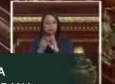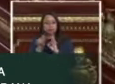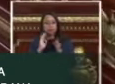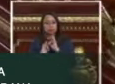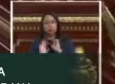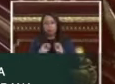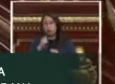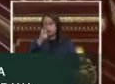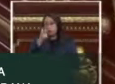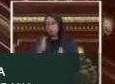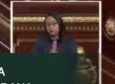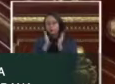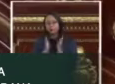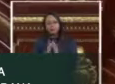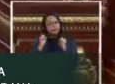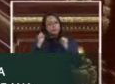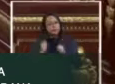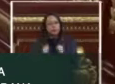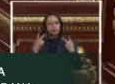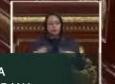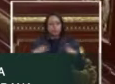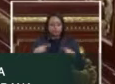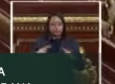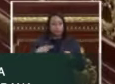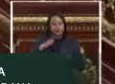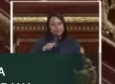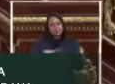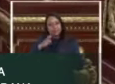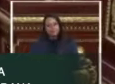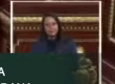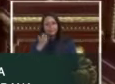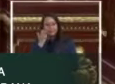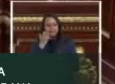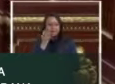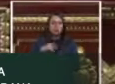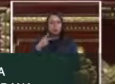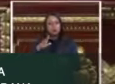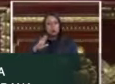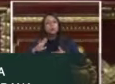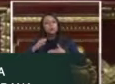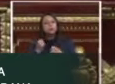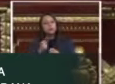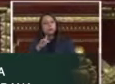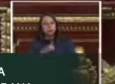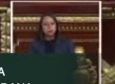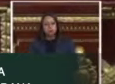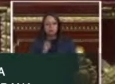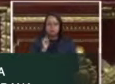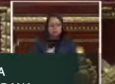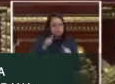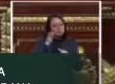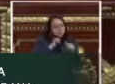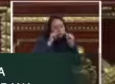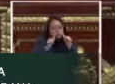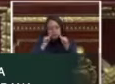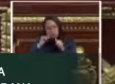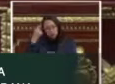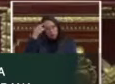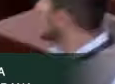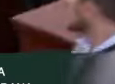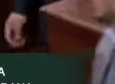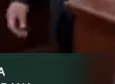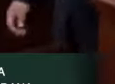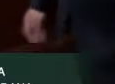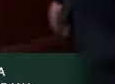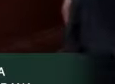de Sandra Araceli Vivanco Morales y se emitió el dictamen, mismo que se aprobó con 48 votos a